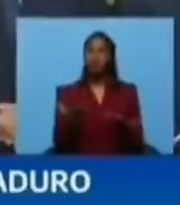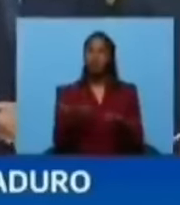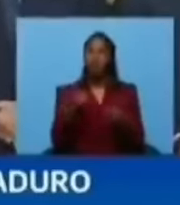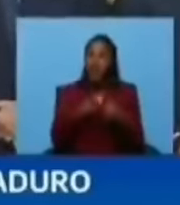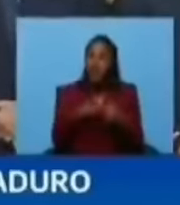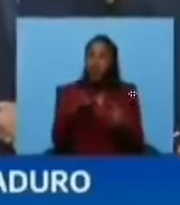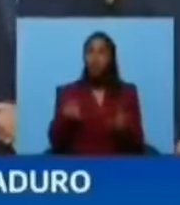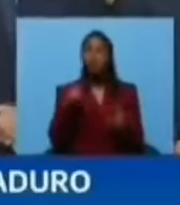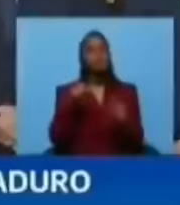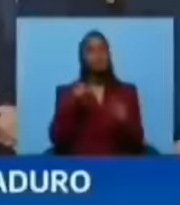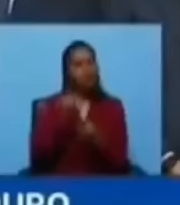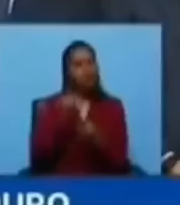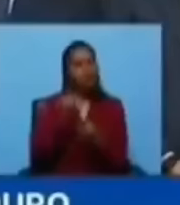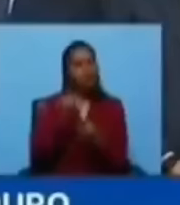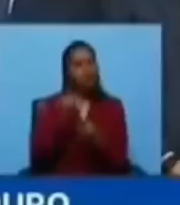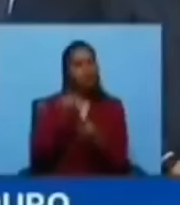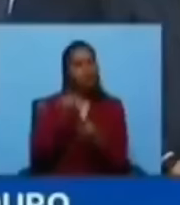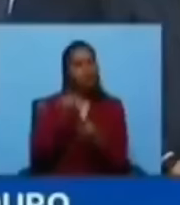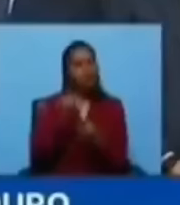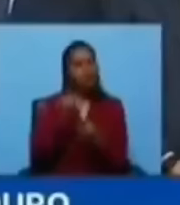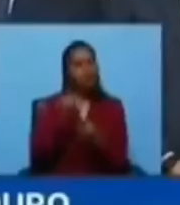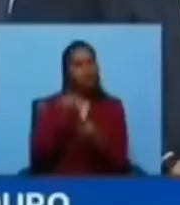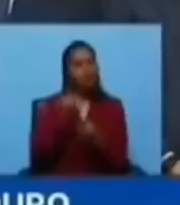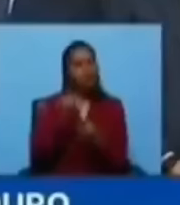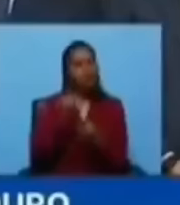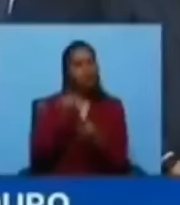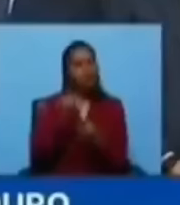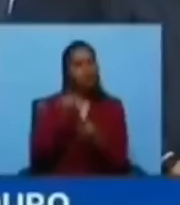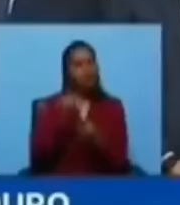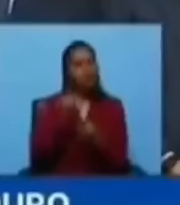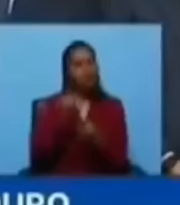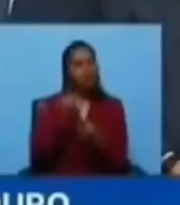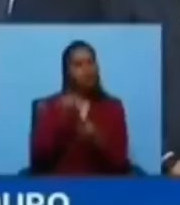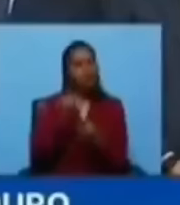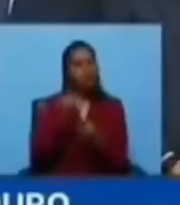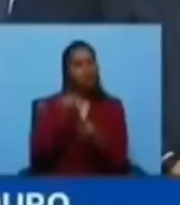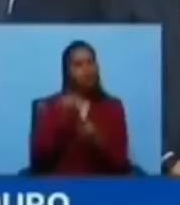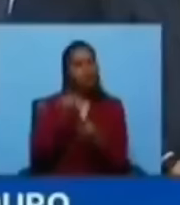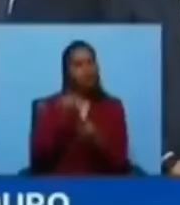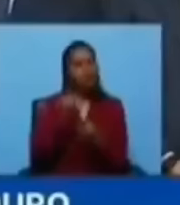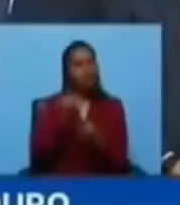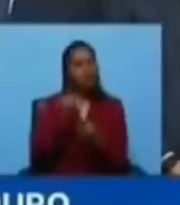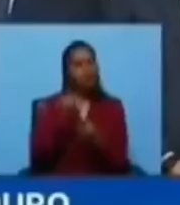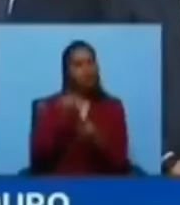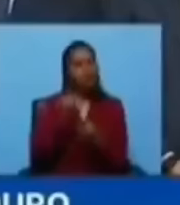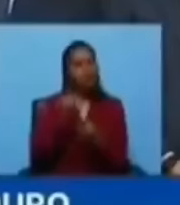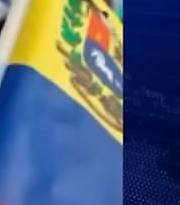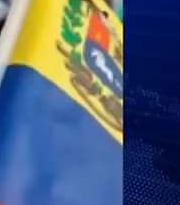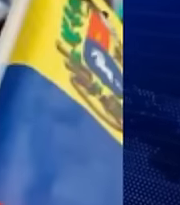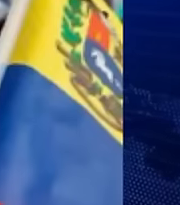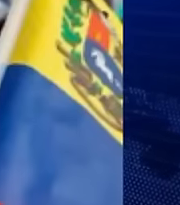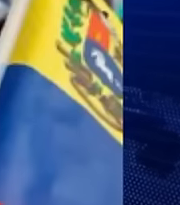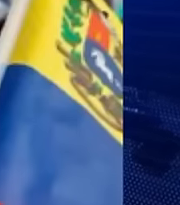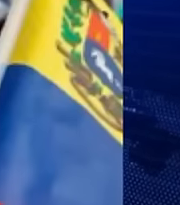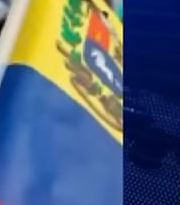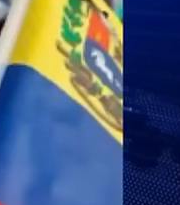el entendimiento futuro Bueno ahí tiene las declaraciones por parte de Nicolás maduro dice que la única negociación que